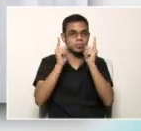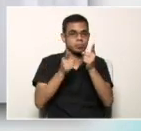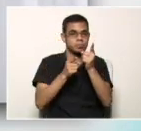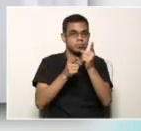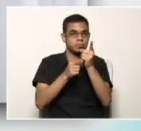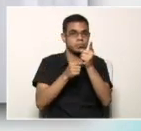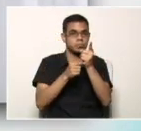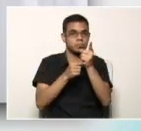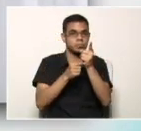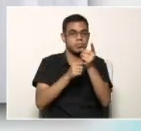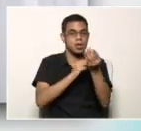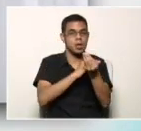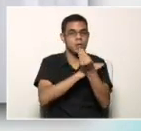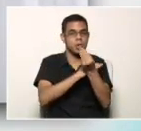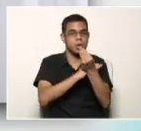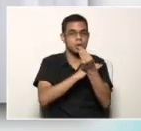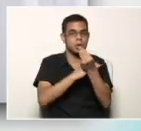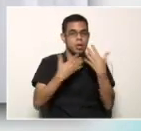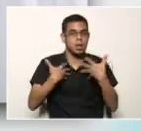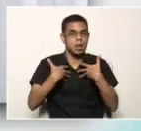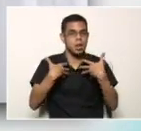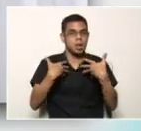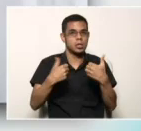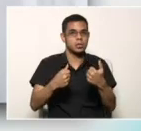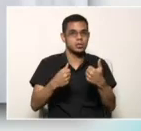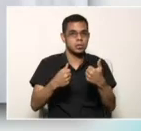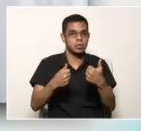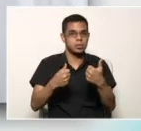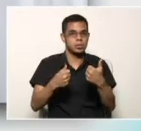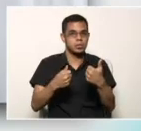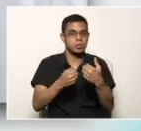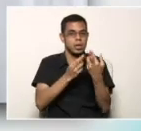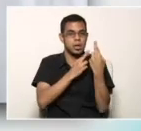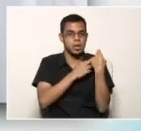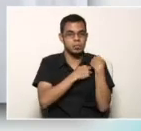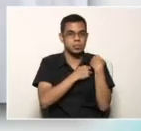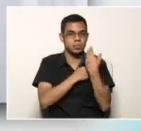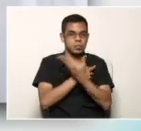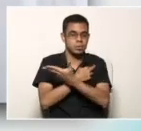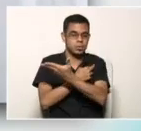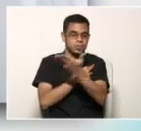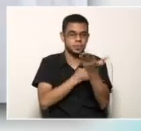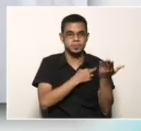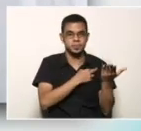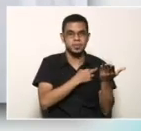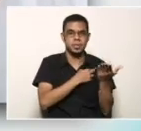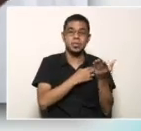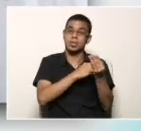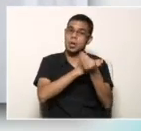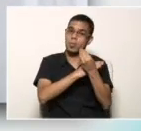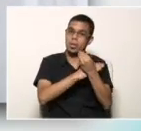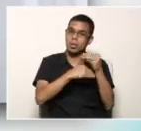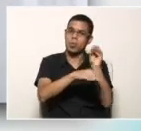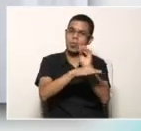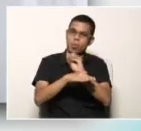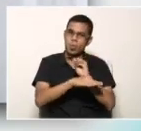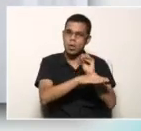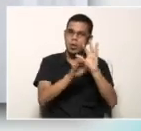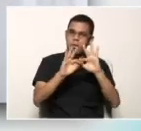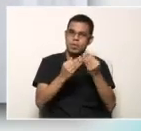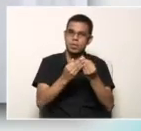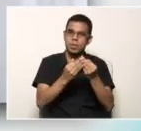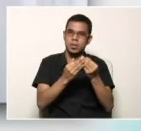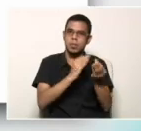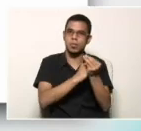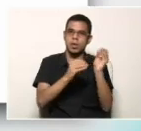y cuidarnos porque la salud ahorita está muy difícil. Entonces, protégete tú, protege tu familia y protejámonos todos.